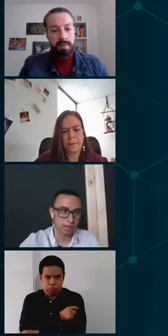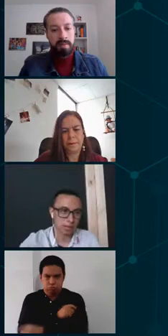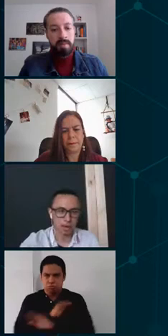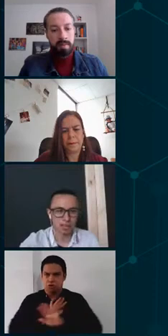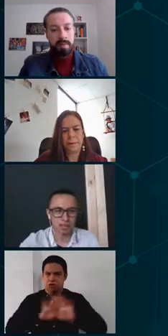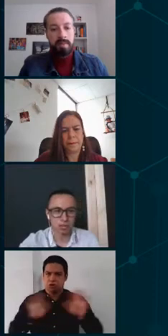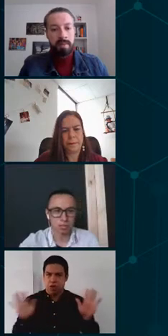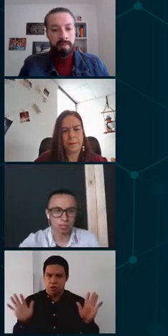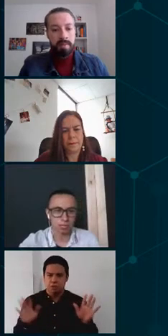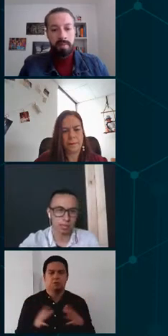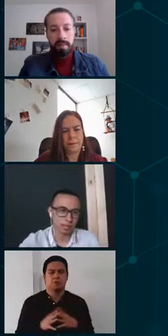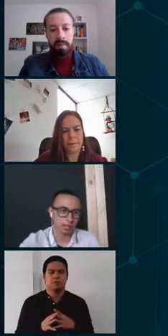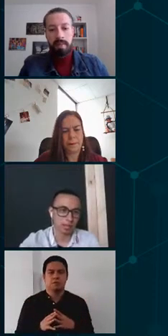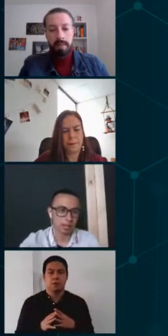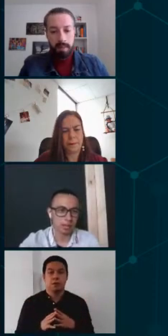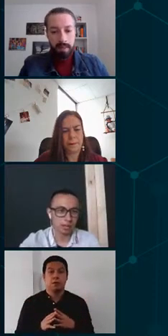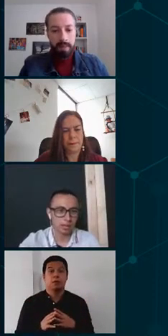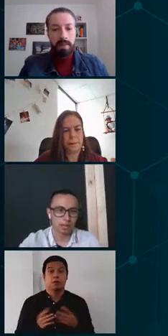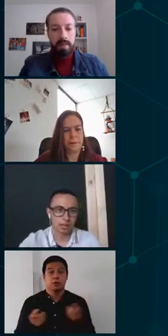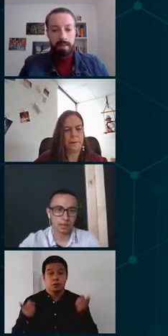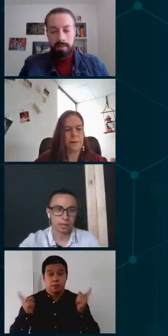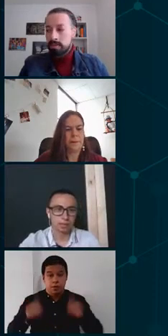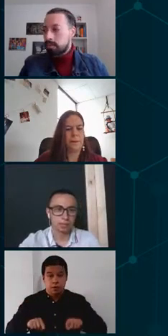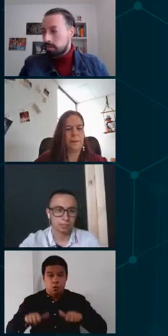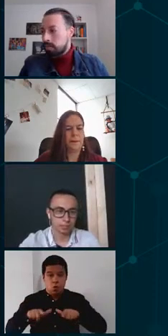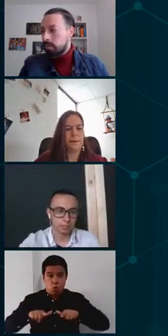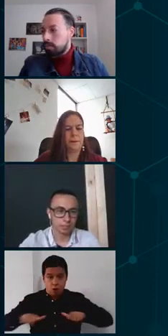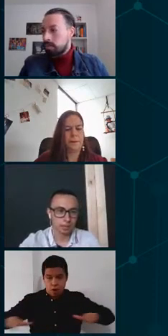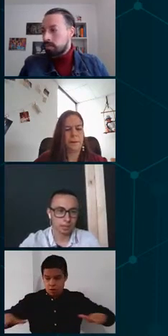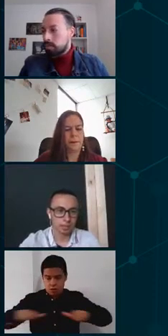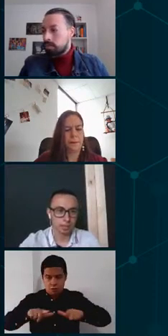y aparte de desinfectar el espacio, mantener